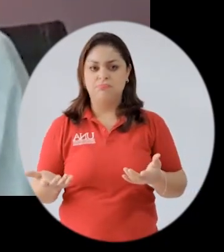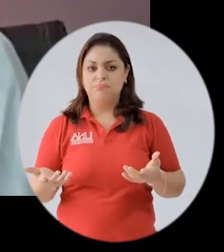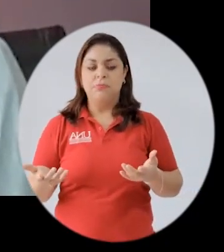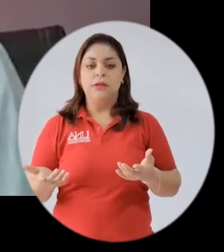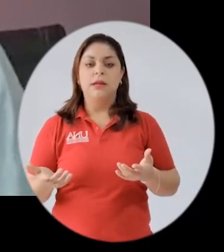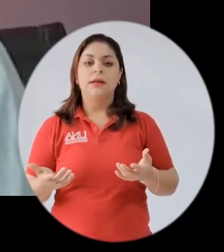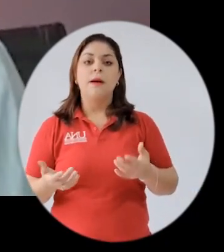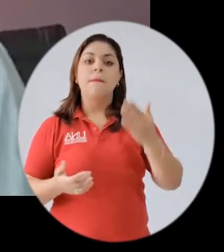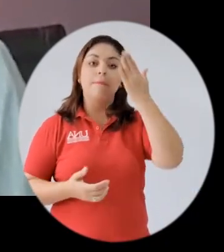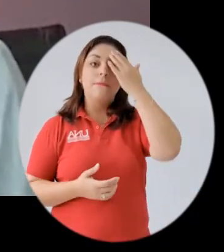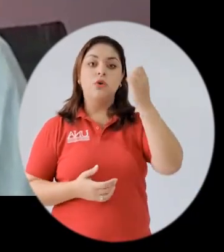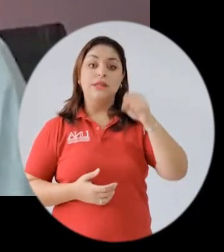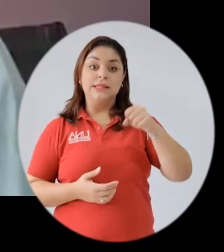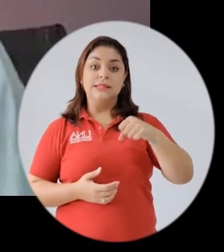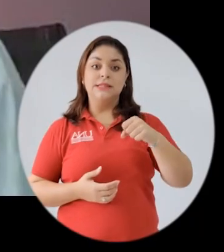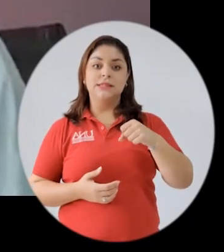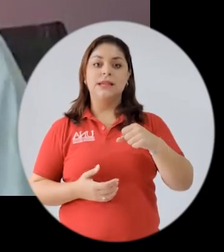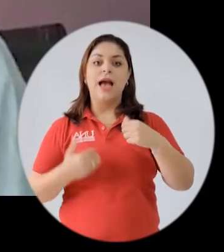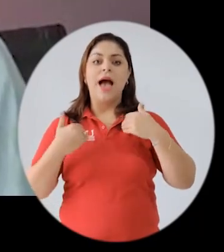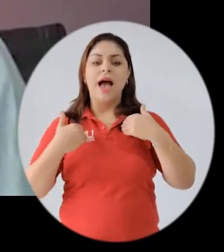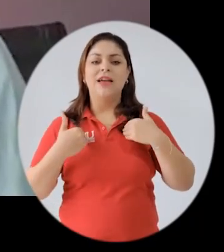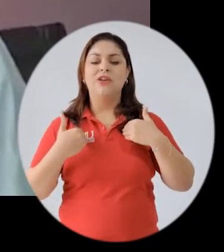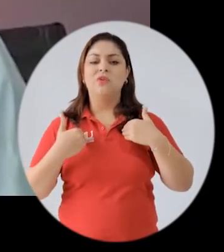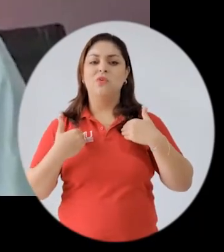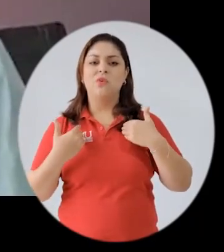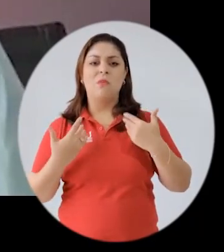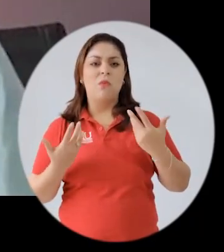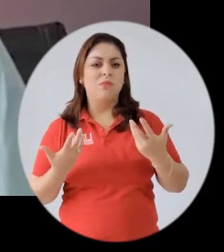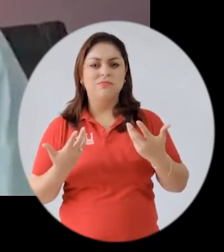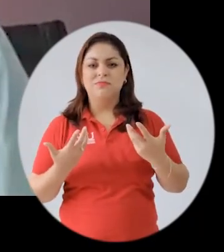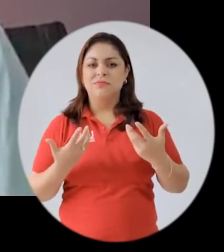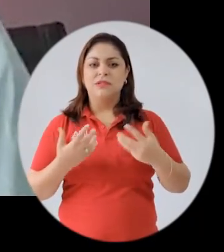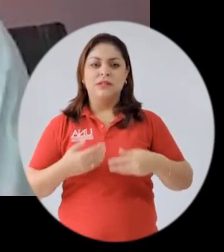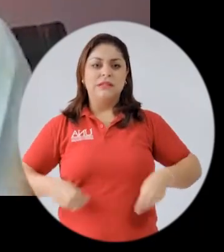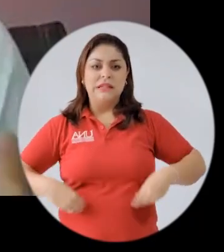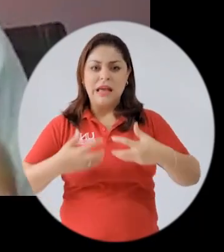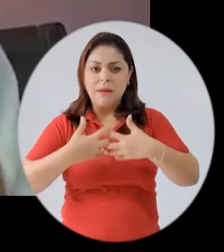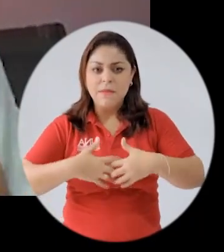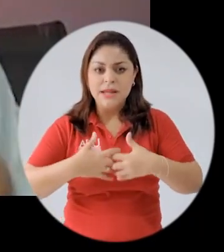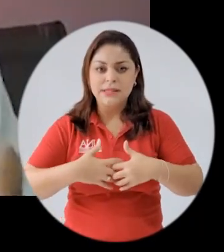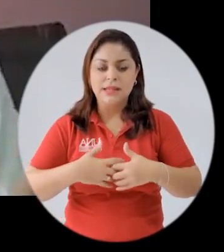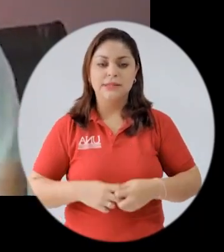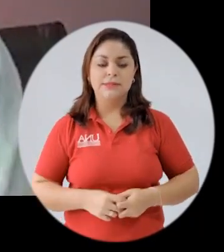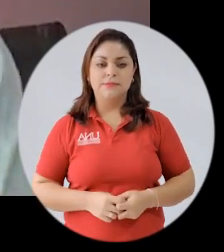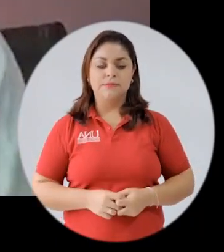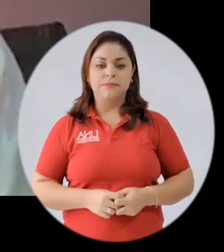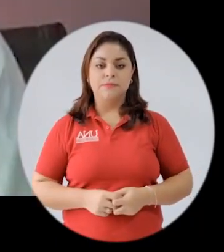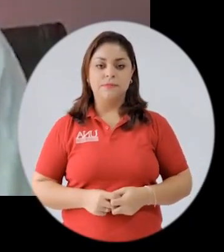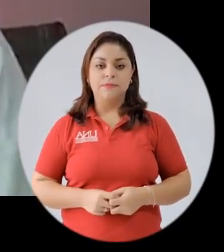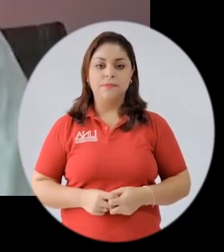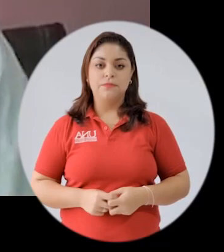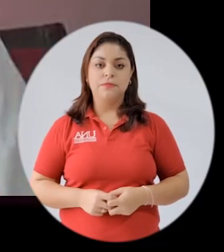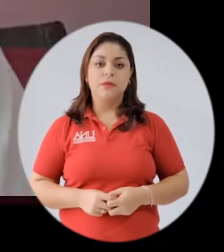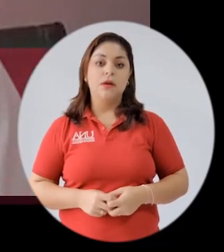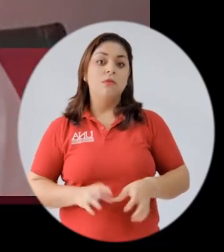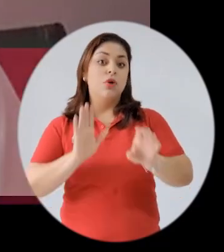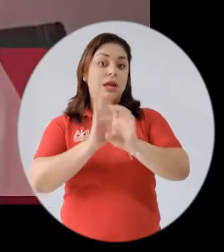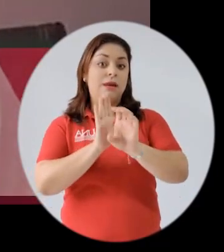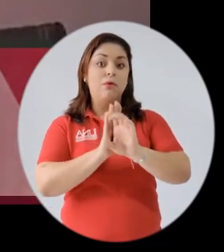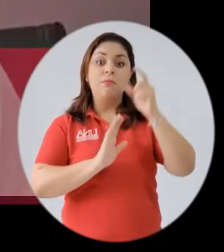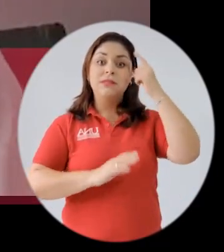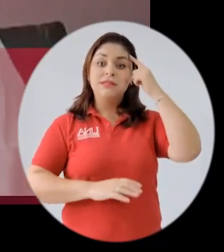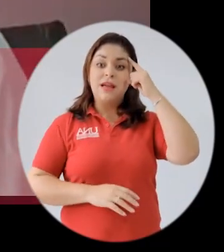Ana Carcedo, representante de Sefemina, comentó a una mirada que es muy importante tomar en cuenta todos estos datos que hemos visto y que hay